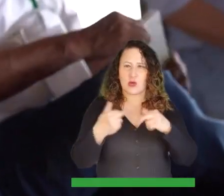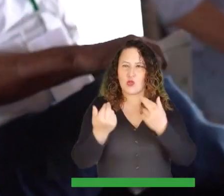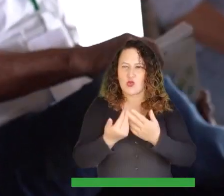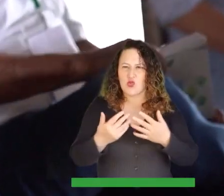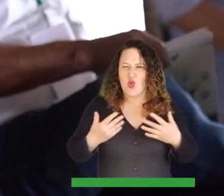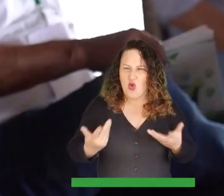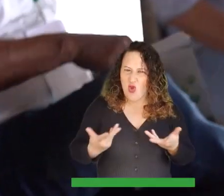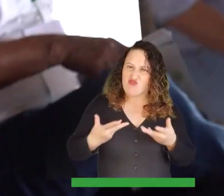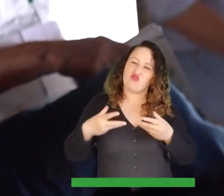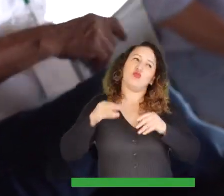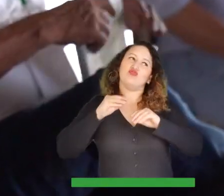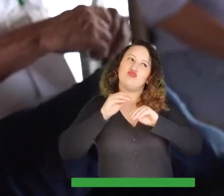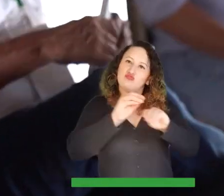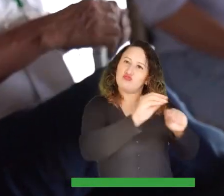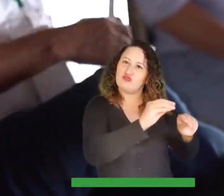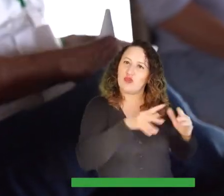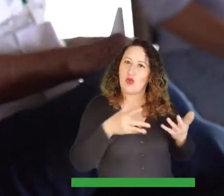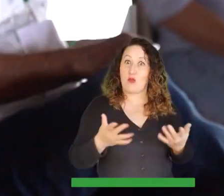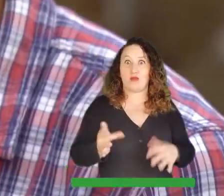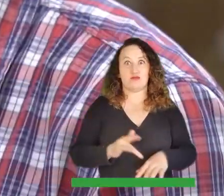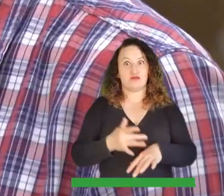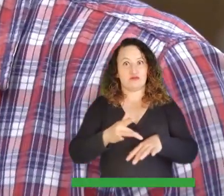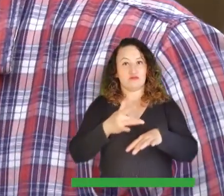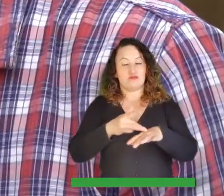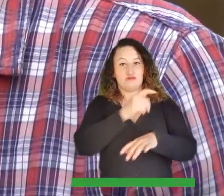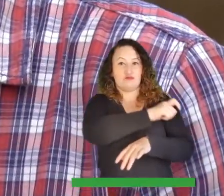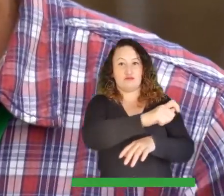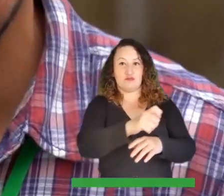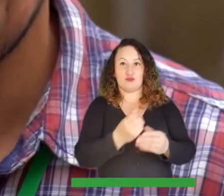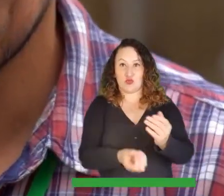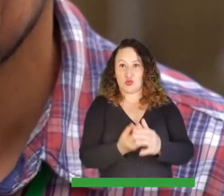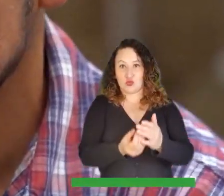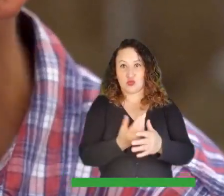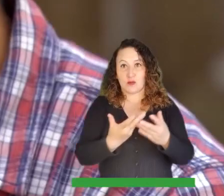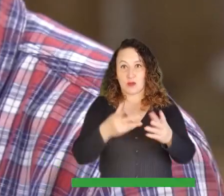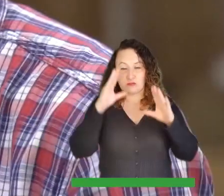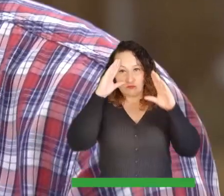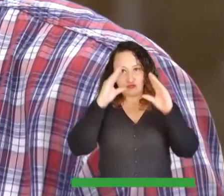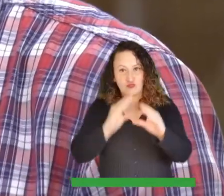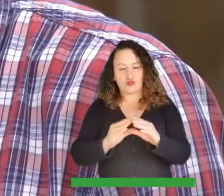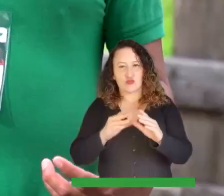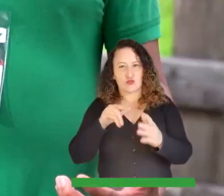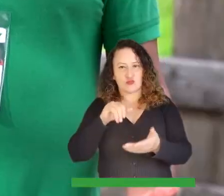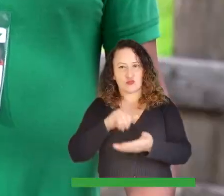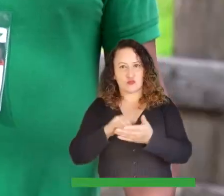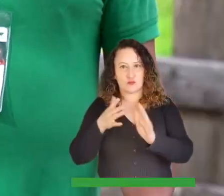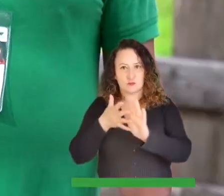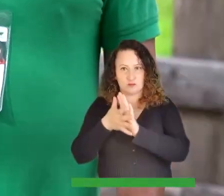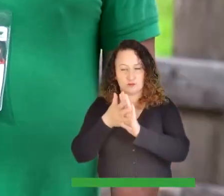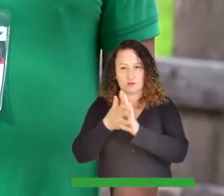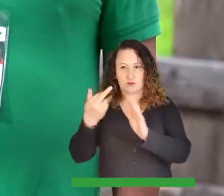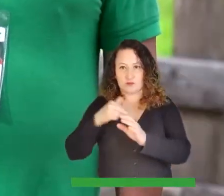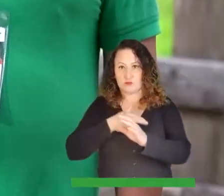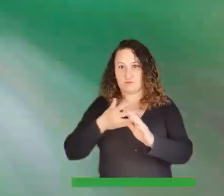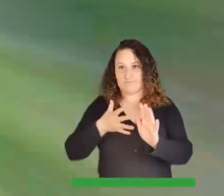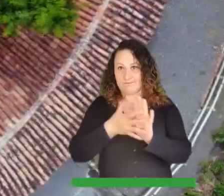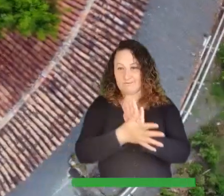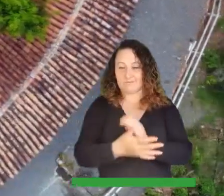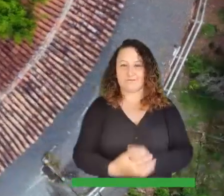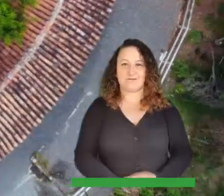hacer una capacitación, cómo motivar al productor para que se concentre dentro de la información que nosotros vamos a